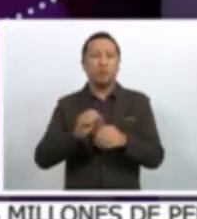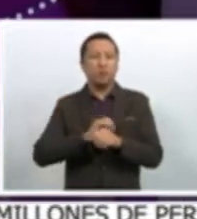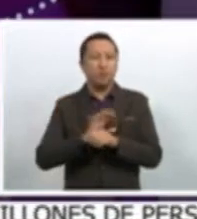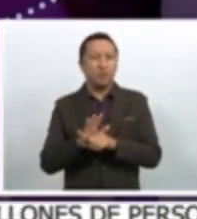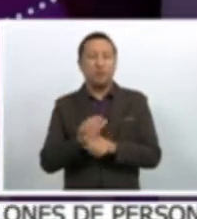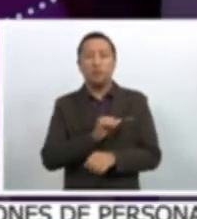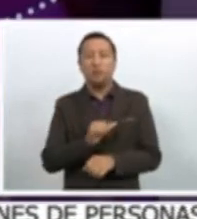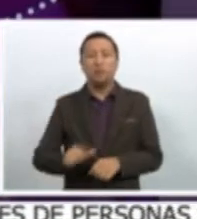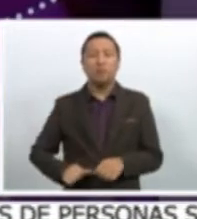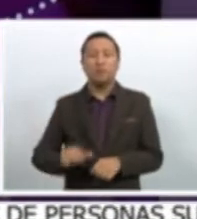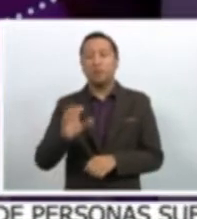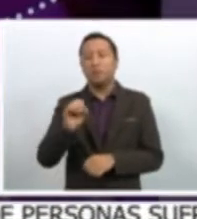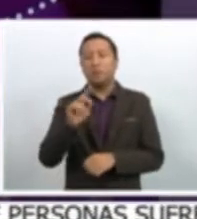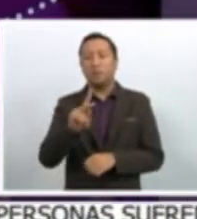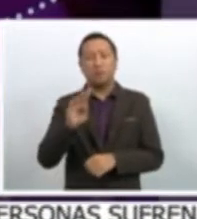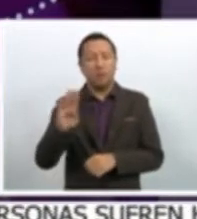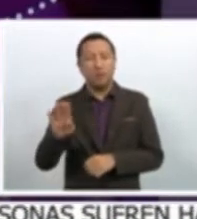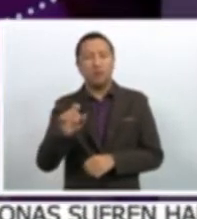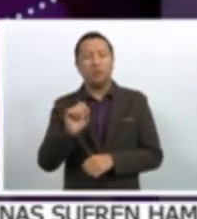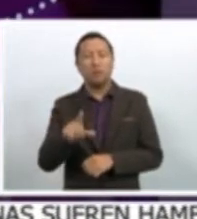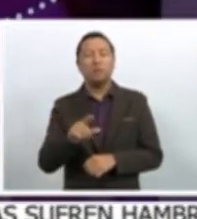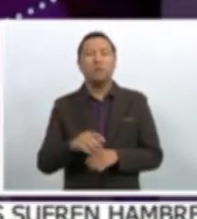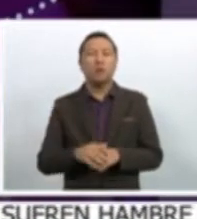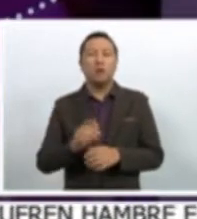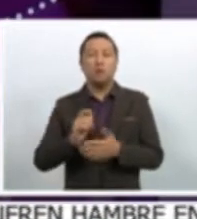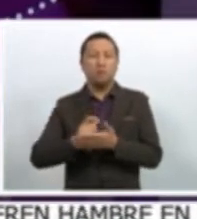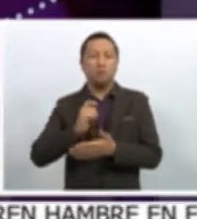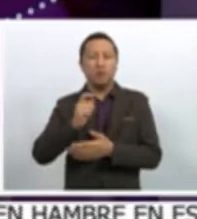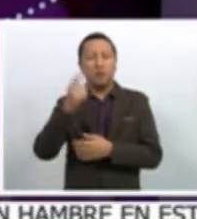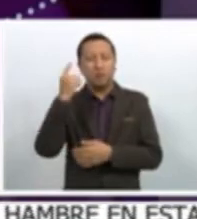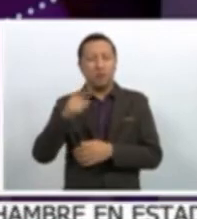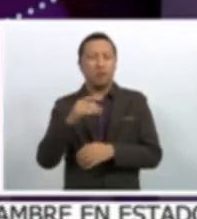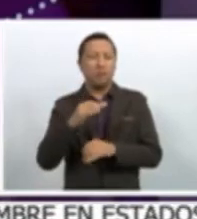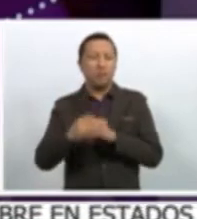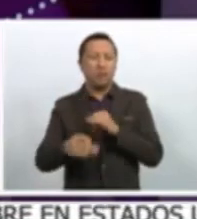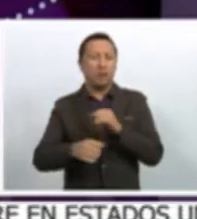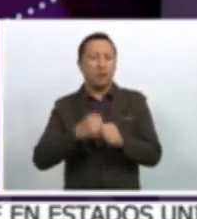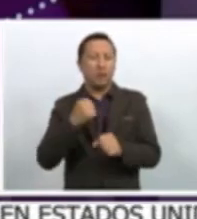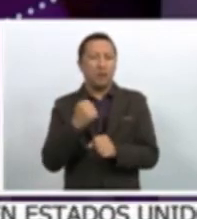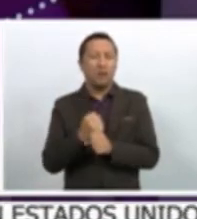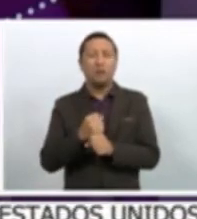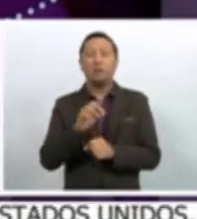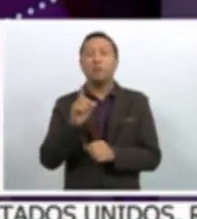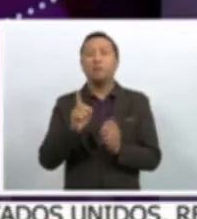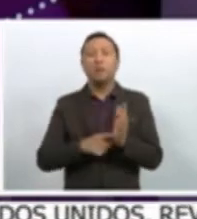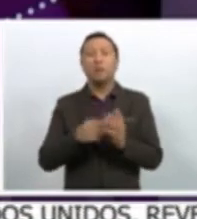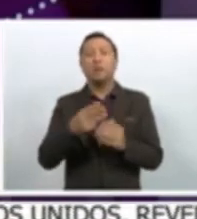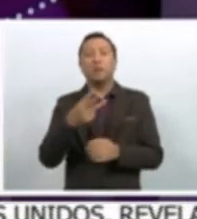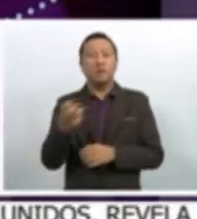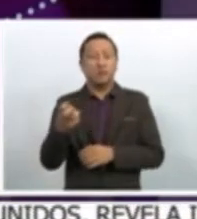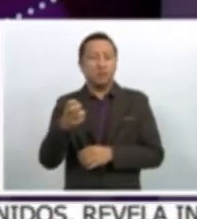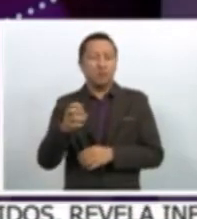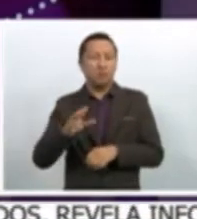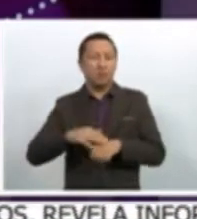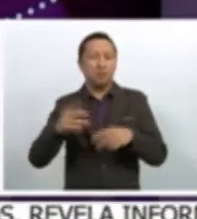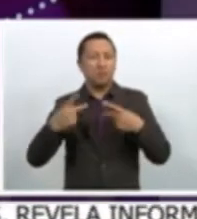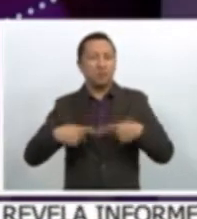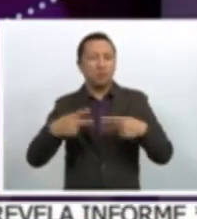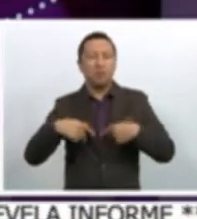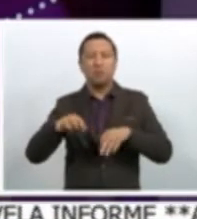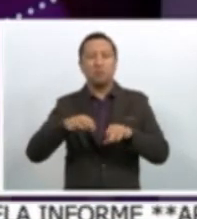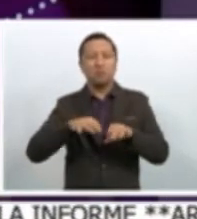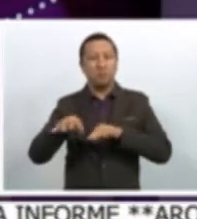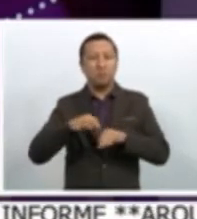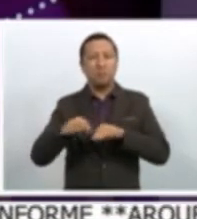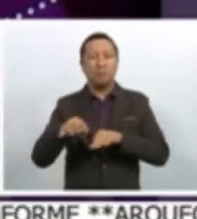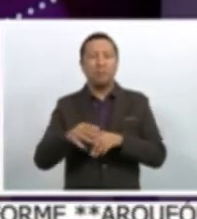Otompe Blanco garantiza el pago de las prestaciones de fin de año a sus más de 2.300 trabajadores de base y confianza. El reporte de